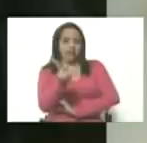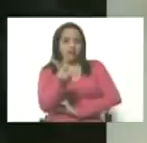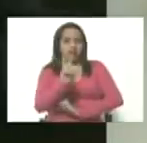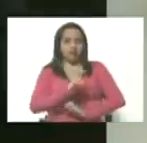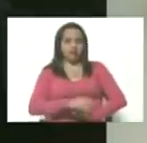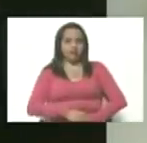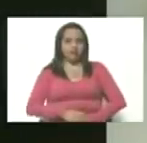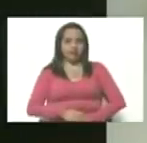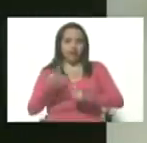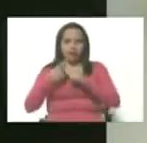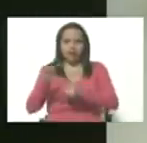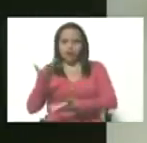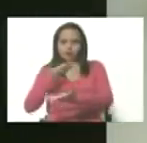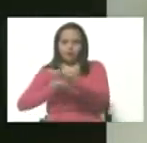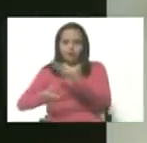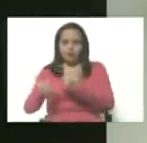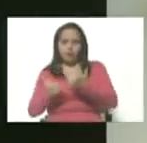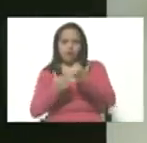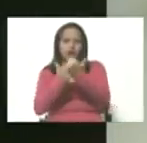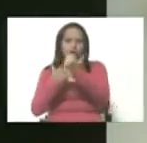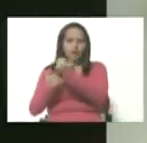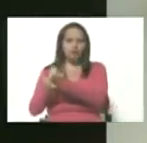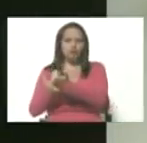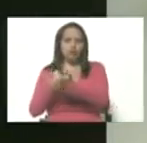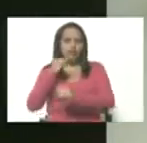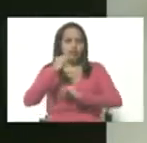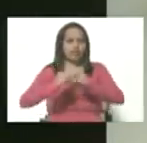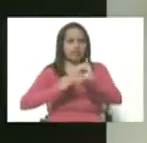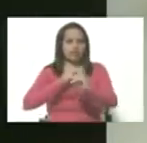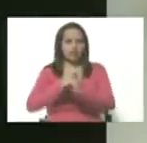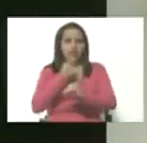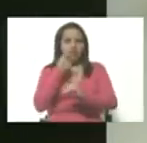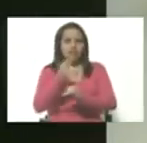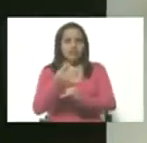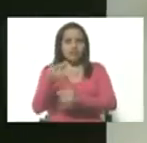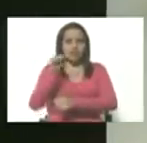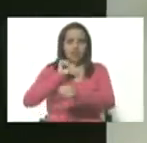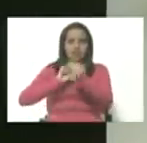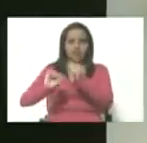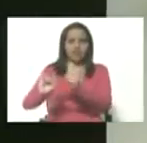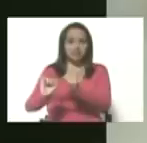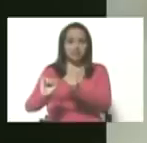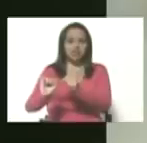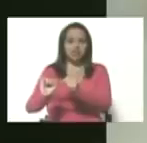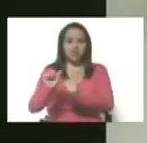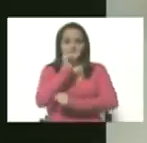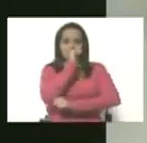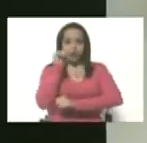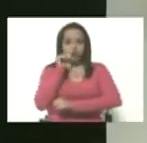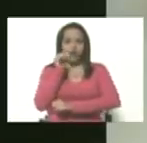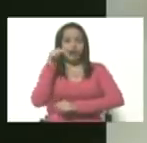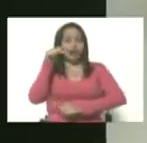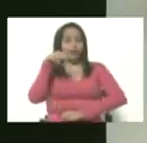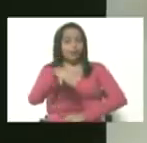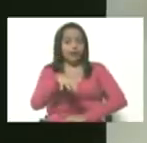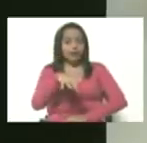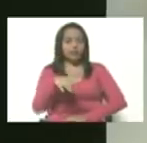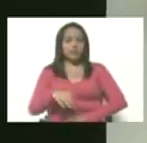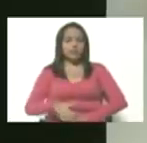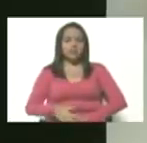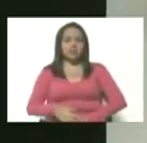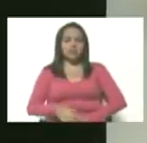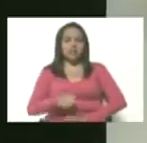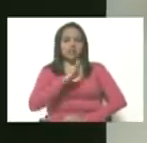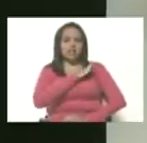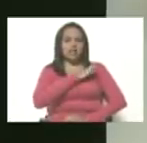La cooperación internacional que demanda la lucha antidroga es que los países